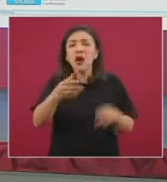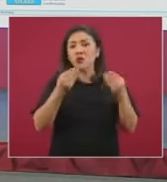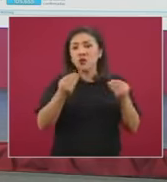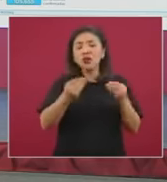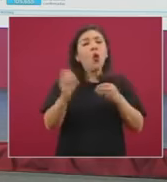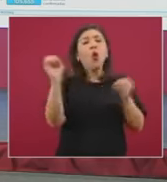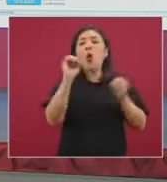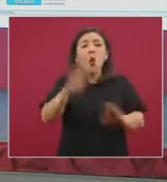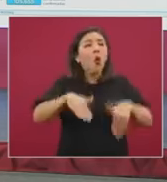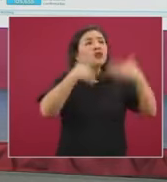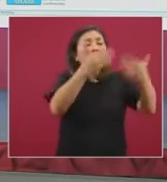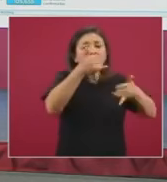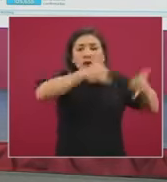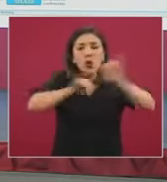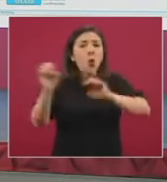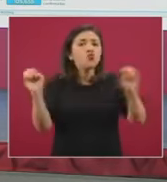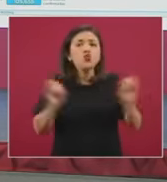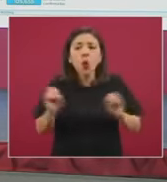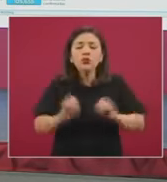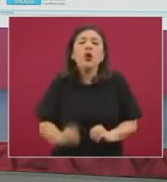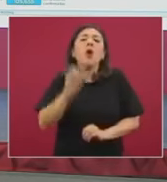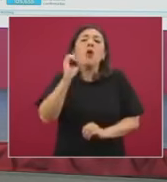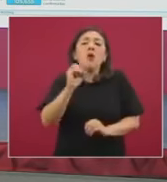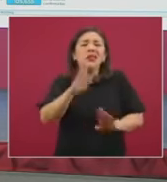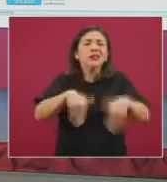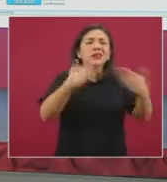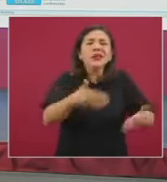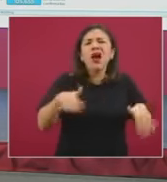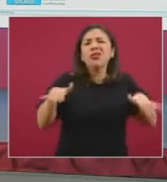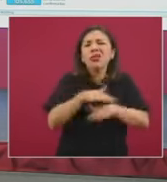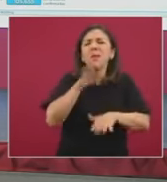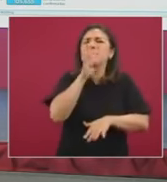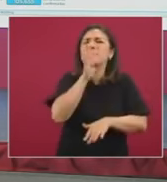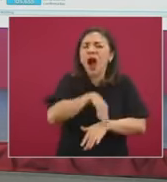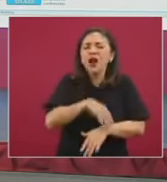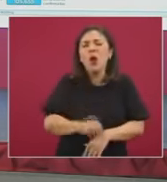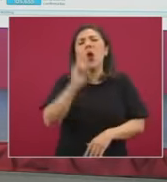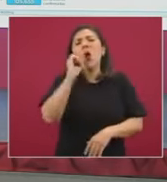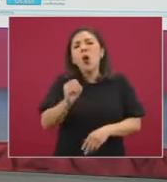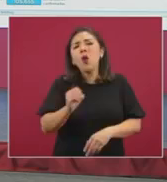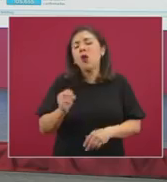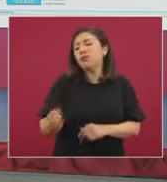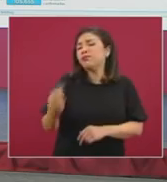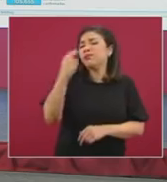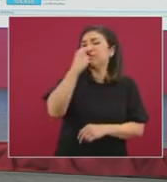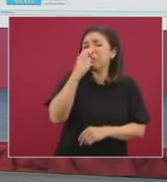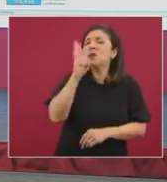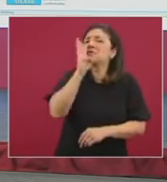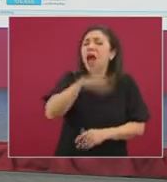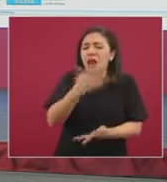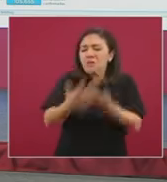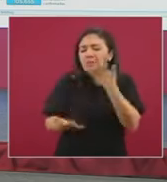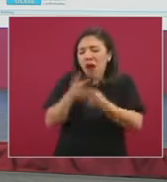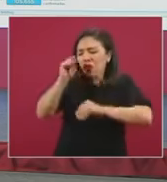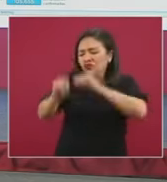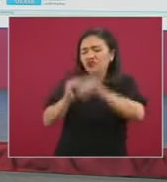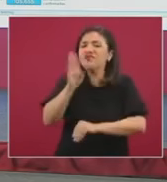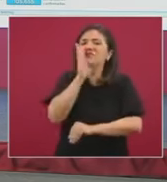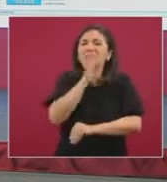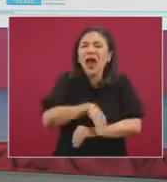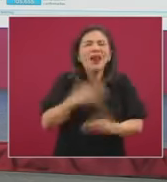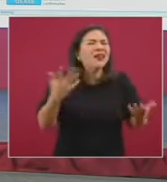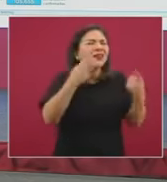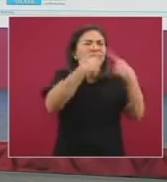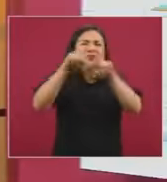o no llegaron, o llegaron en malas condiciones, o se tomaron en malos momentos,